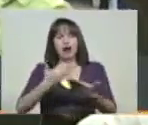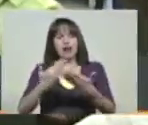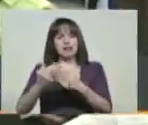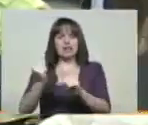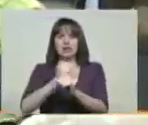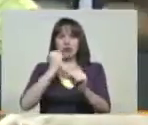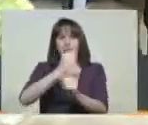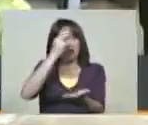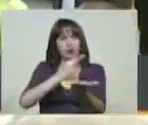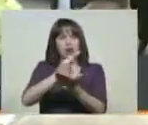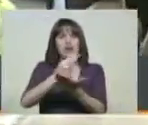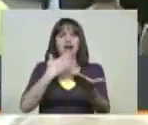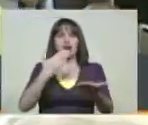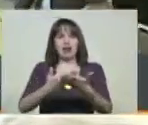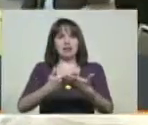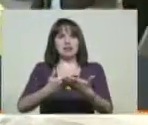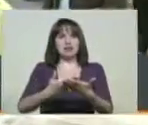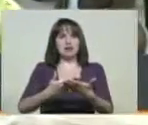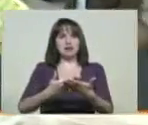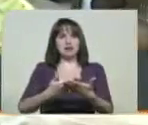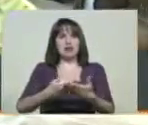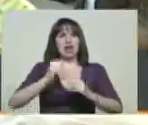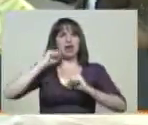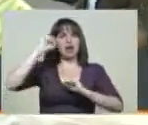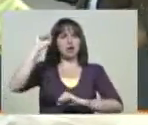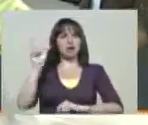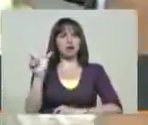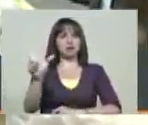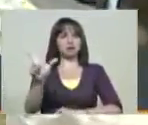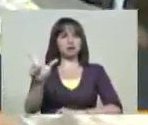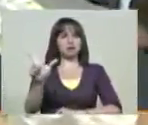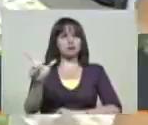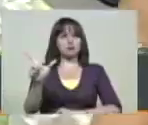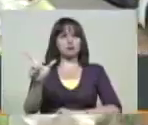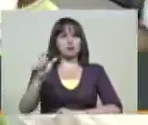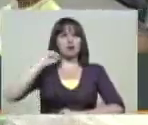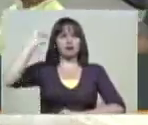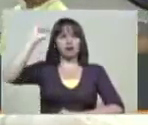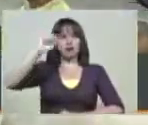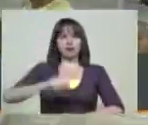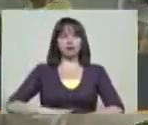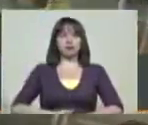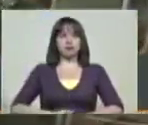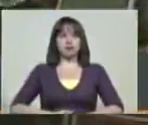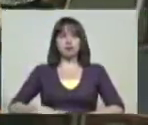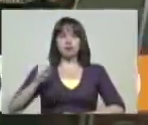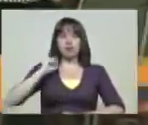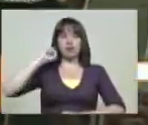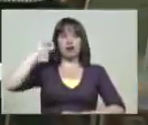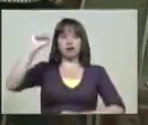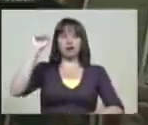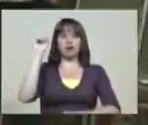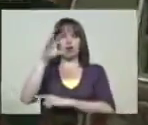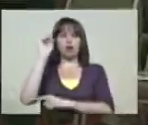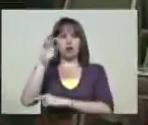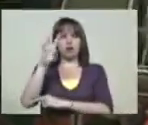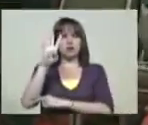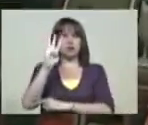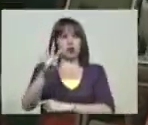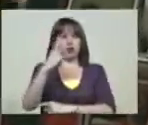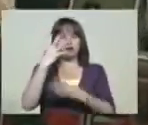tanta lealtad que deriva el partido socialista unido de venezuela que a nivel congreso histórico y